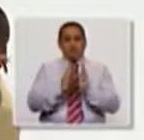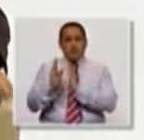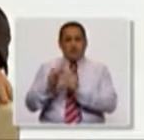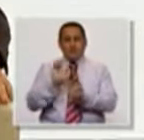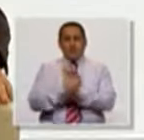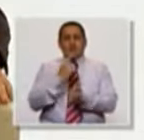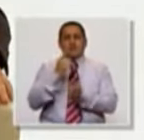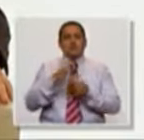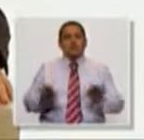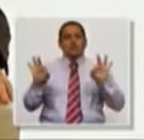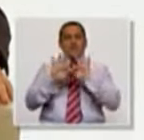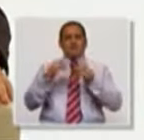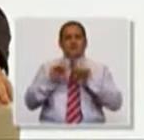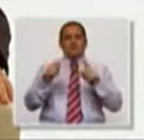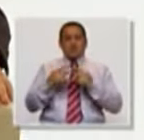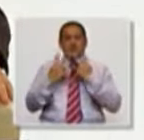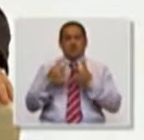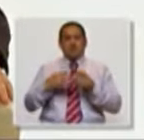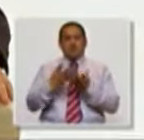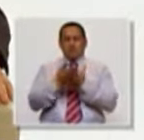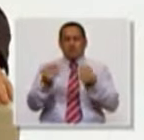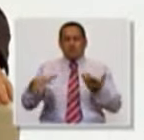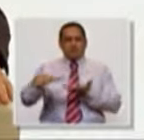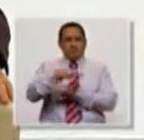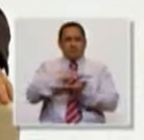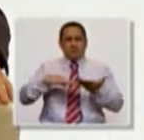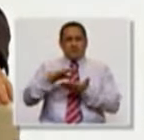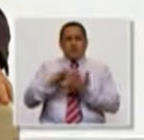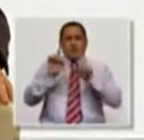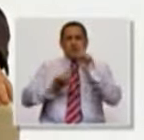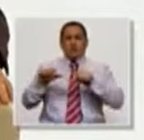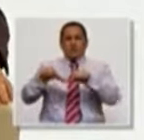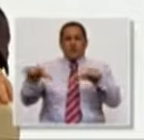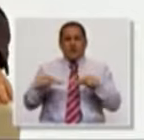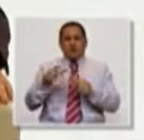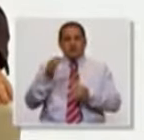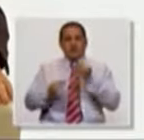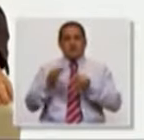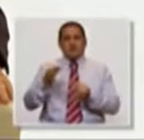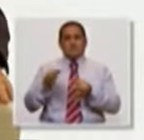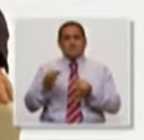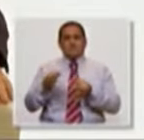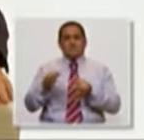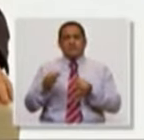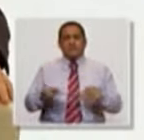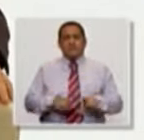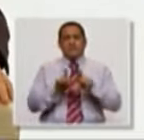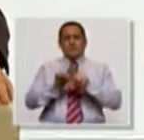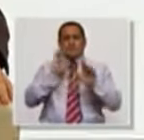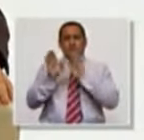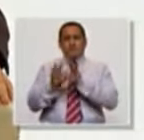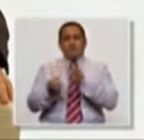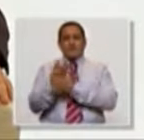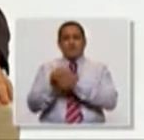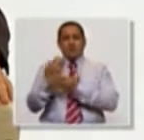importante, pero ya hay signos de congestión en algunos distritos judiciales Y en Arequipa, por